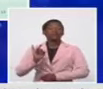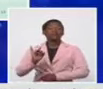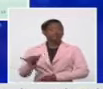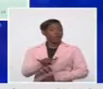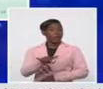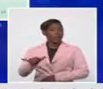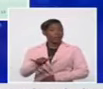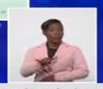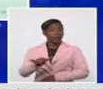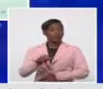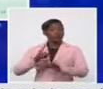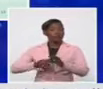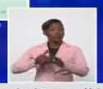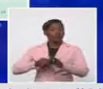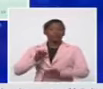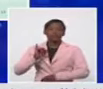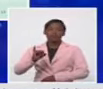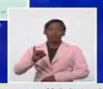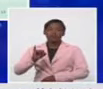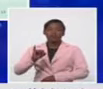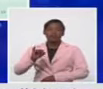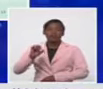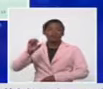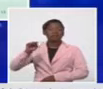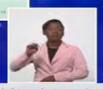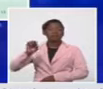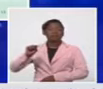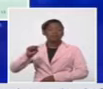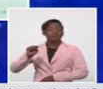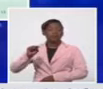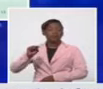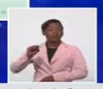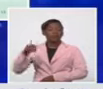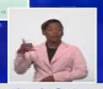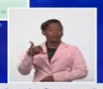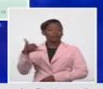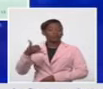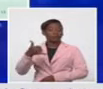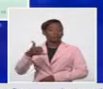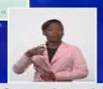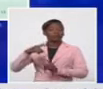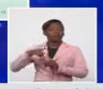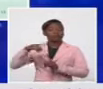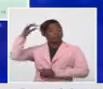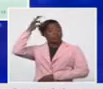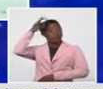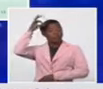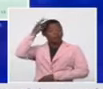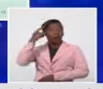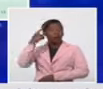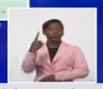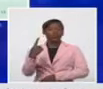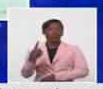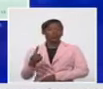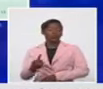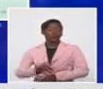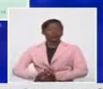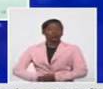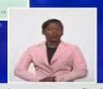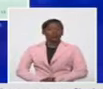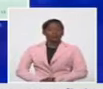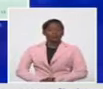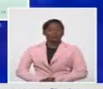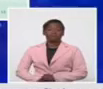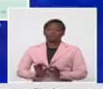6 y La Sierpe, Jatibonico y Tahuasco con 1 cada uno. Realmente tiene